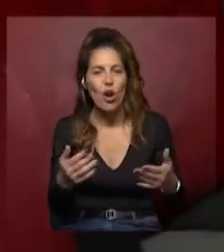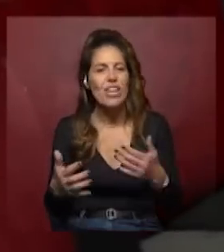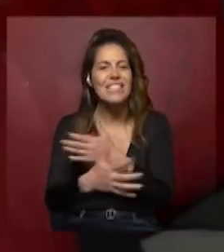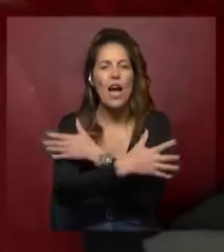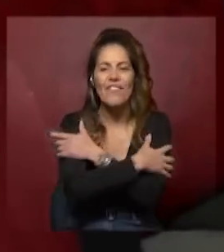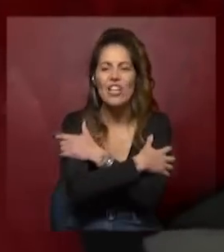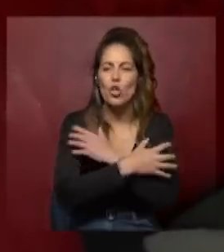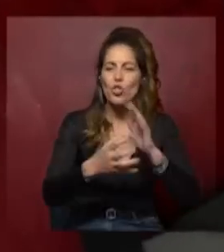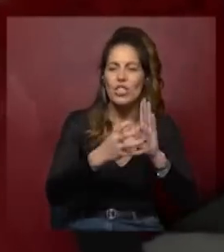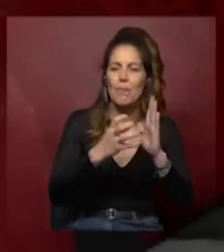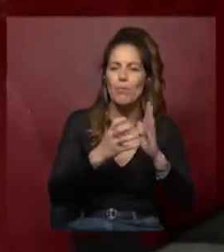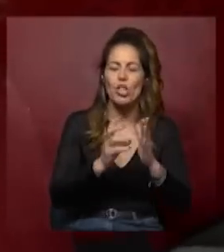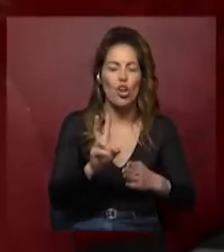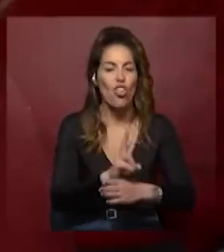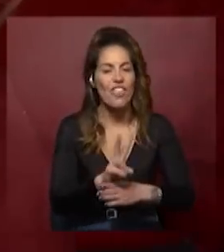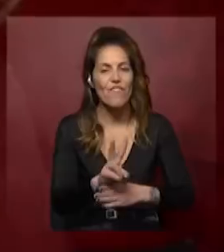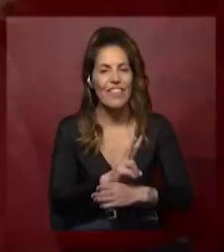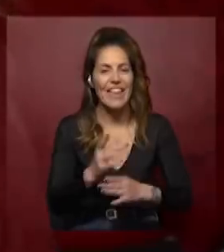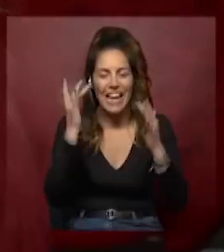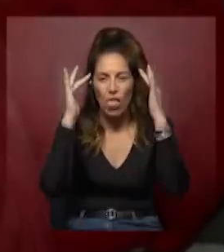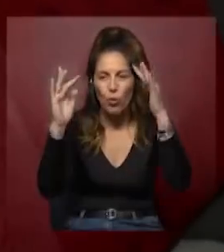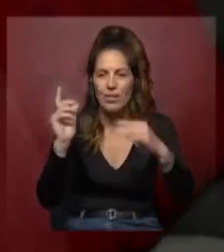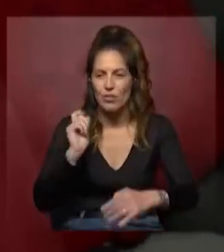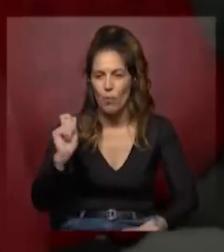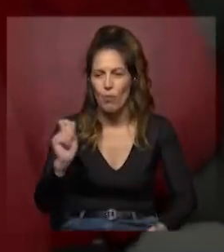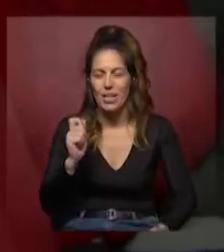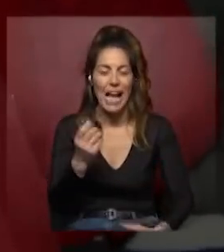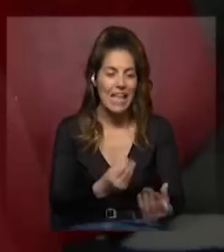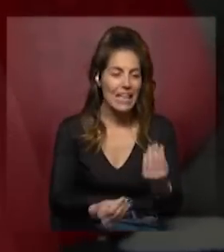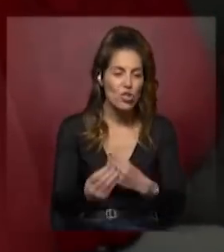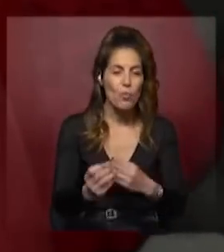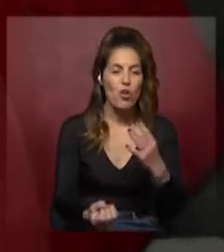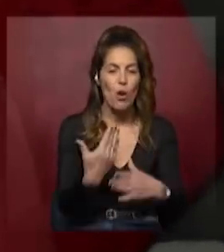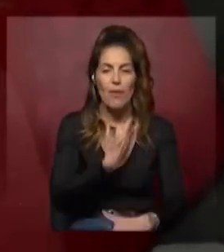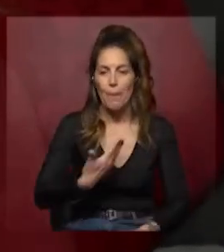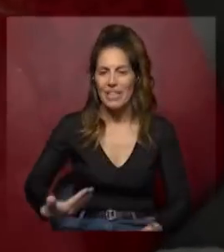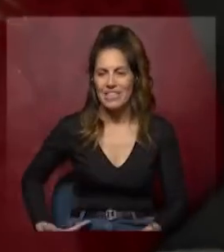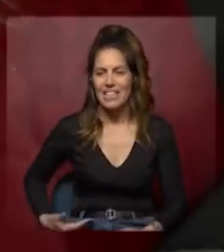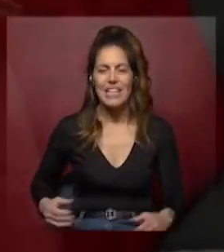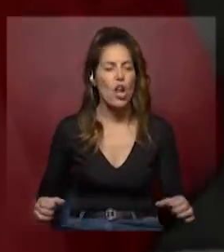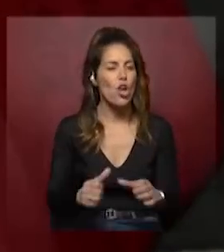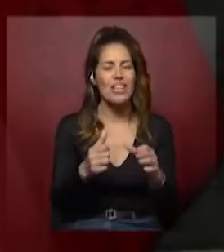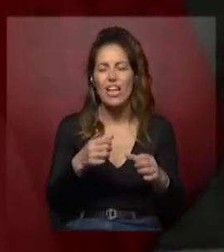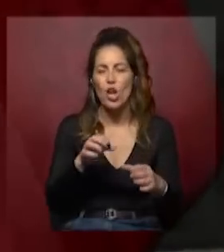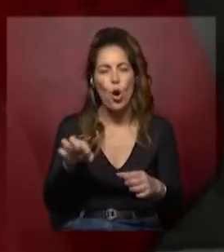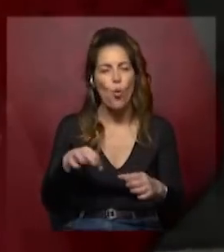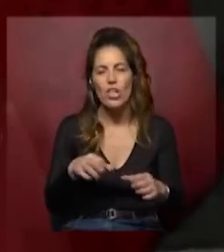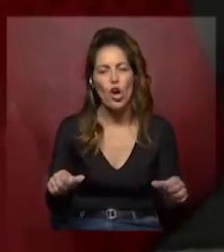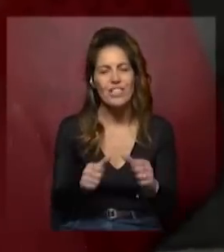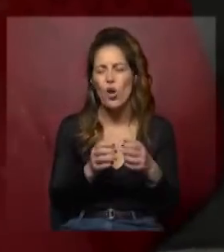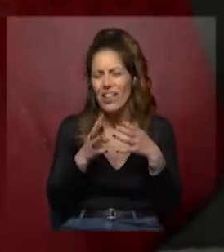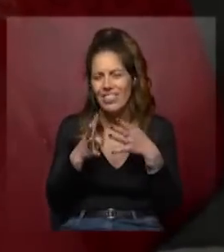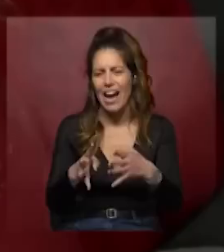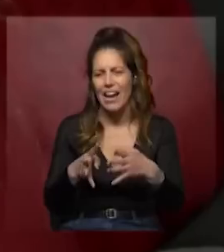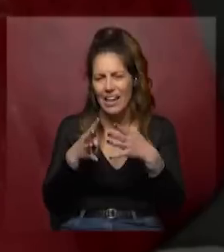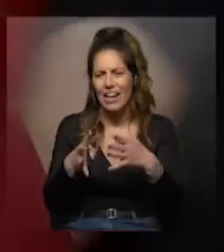simbólico defender la educación pública que desde esta desde que ASUME esta administración lo único que se ha hecho es atacar este la